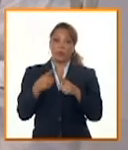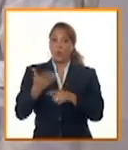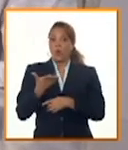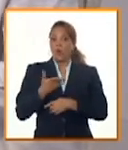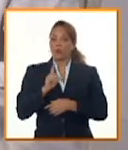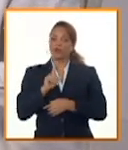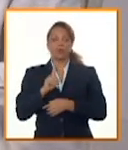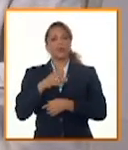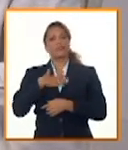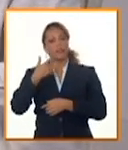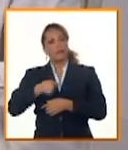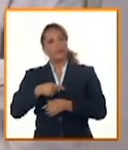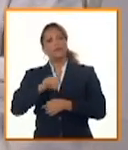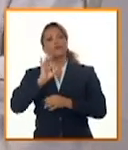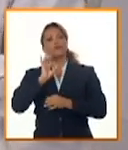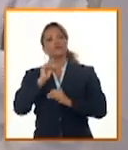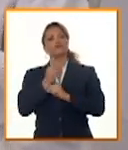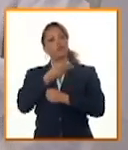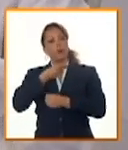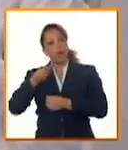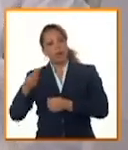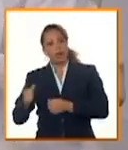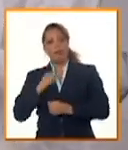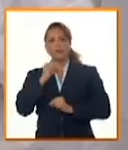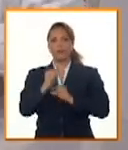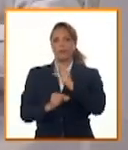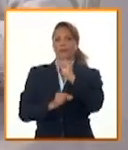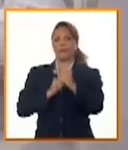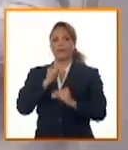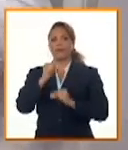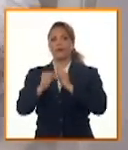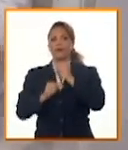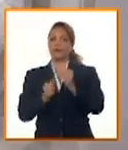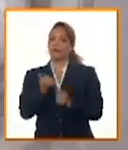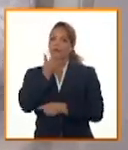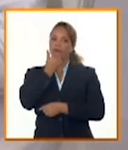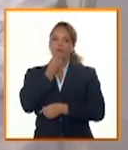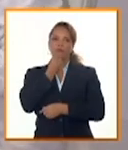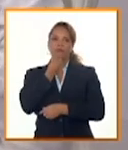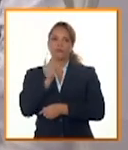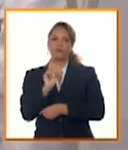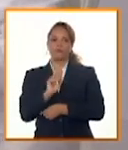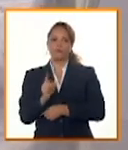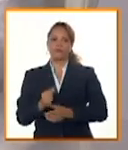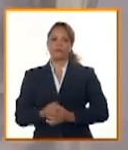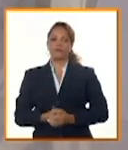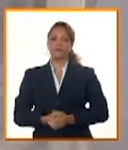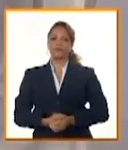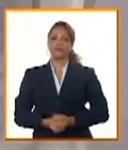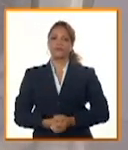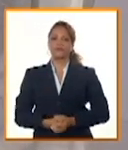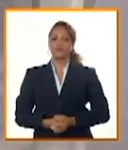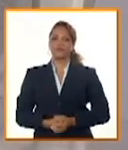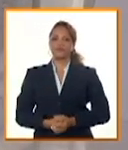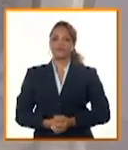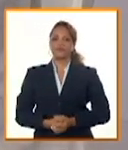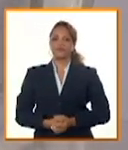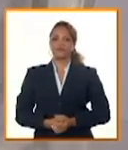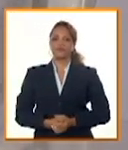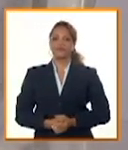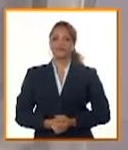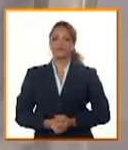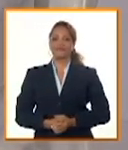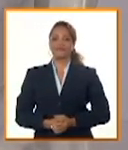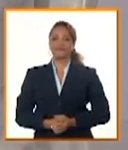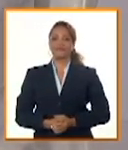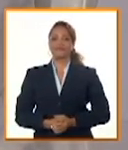no podemos cometer errores tenemos que ir avanzando en la creación de condiciones y en paralelo ir bancarizando operaciones en los municipios donde se puede